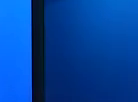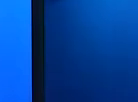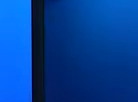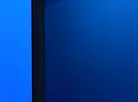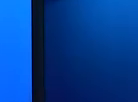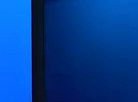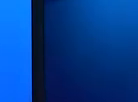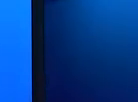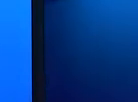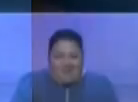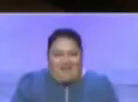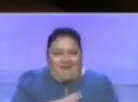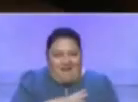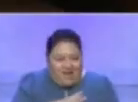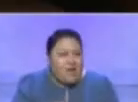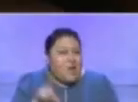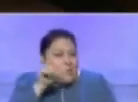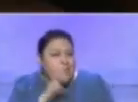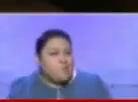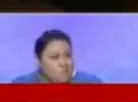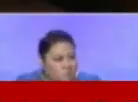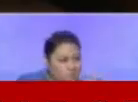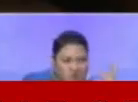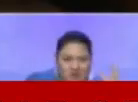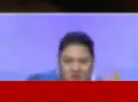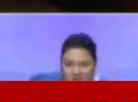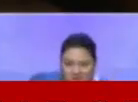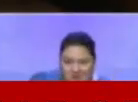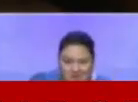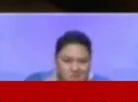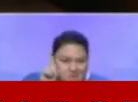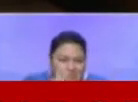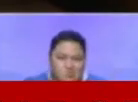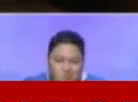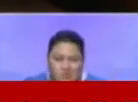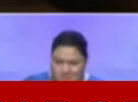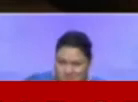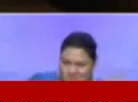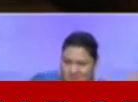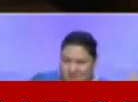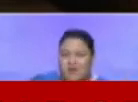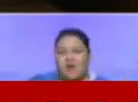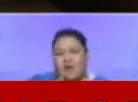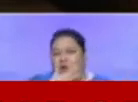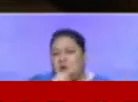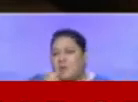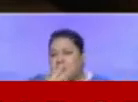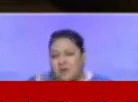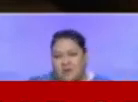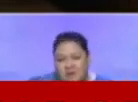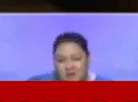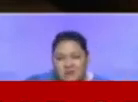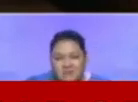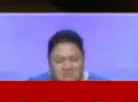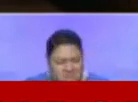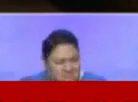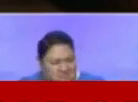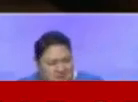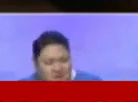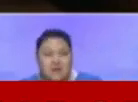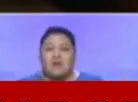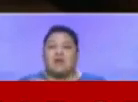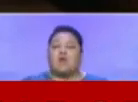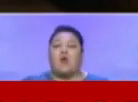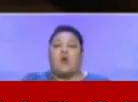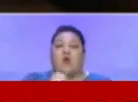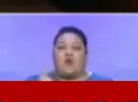que ser antes del 2 de diciembre. También, insisto, el escrito pide que los magistrados le pidan información a los ministros